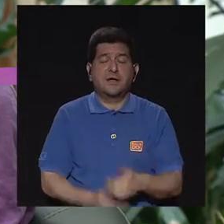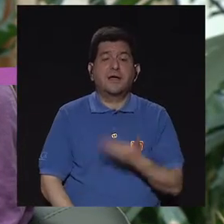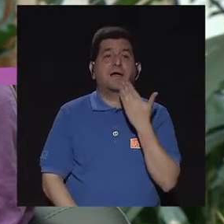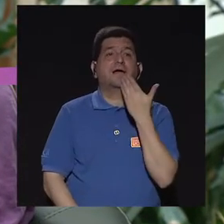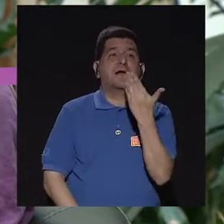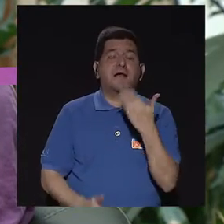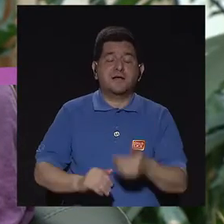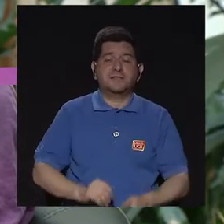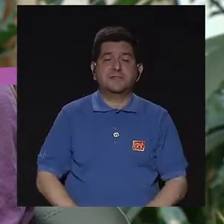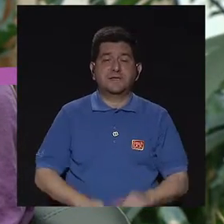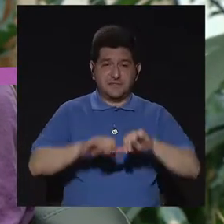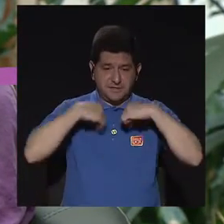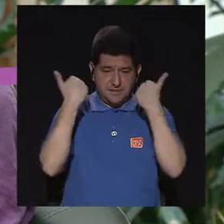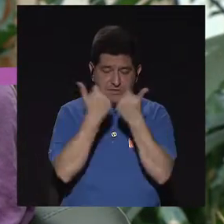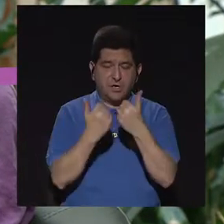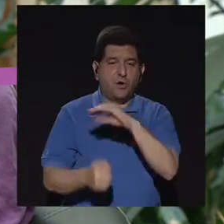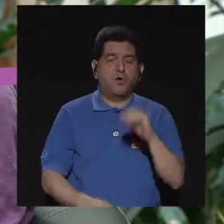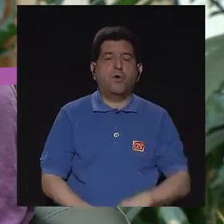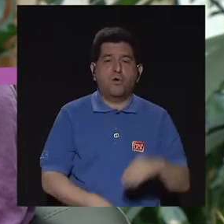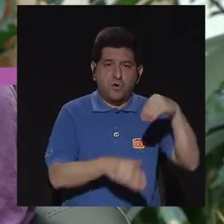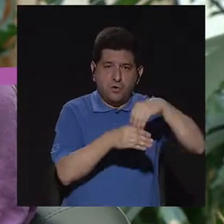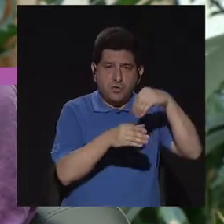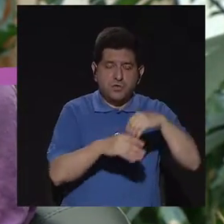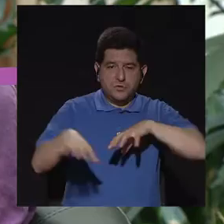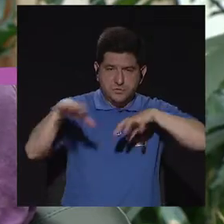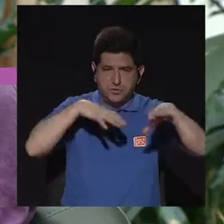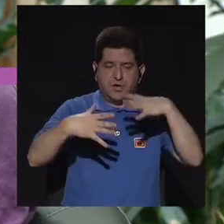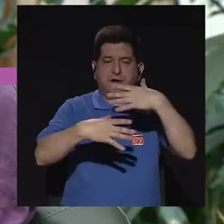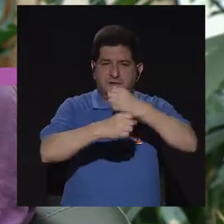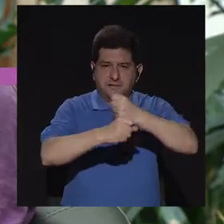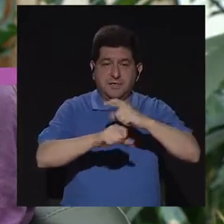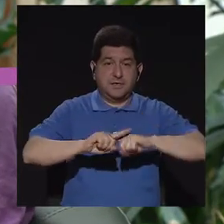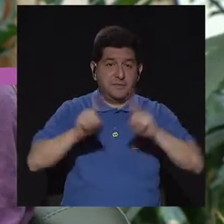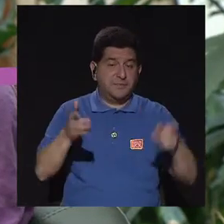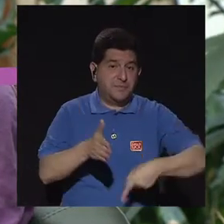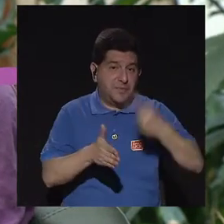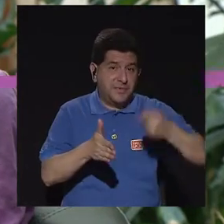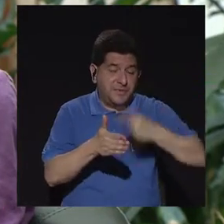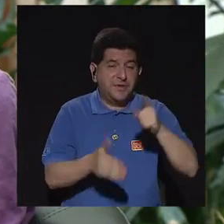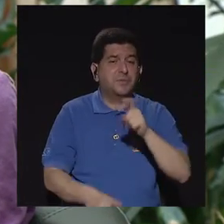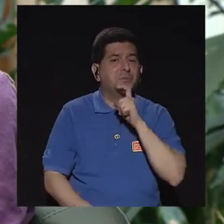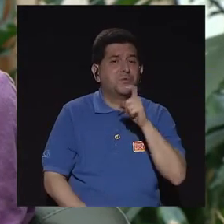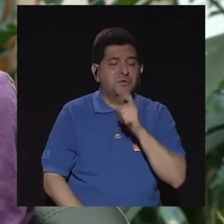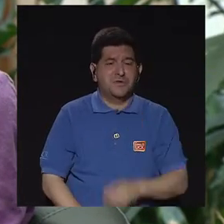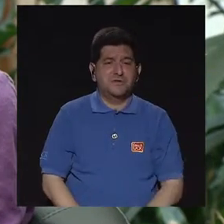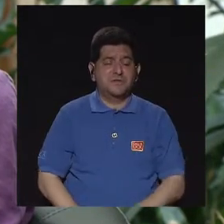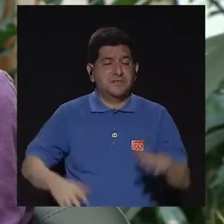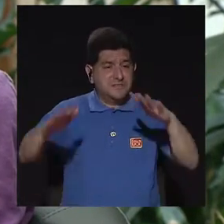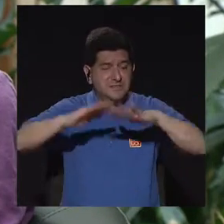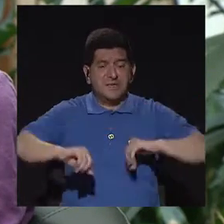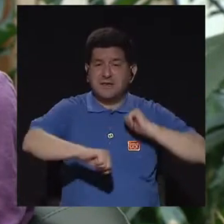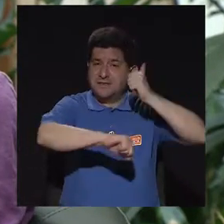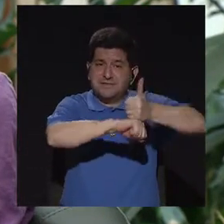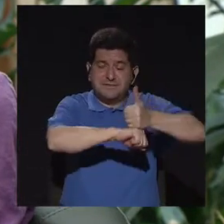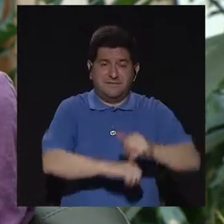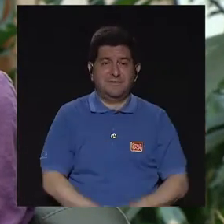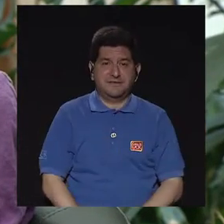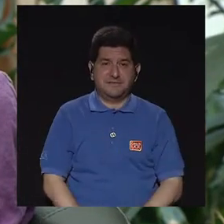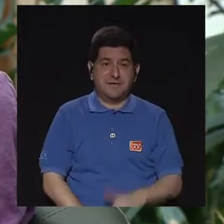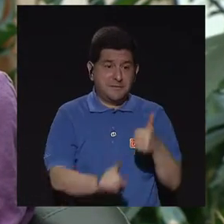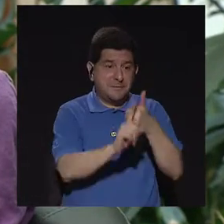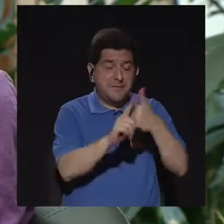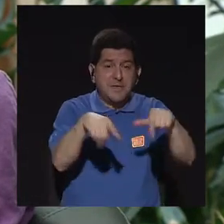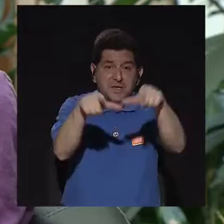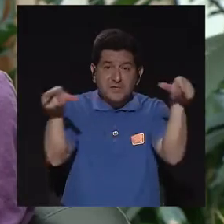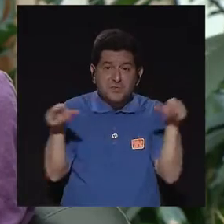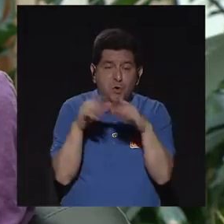una asociación y aportes que hemos conseguido en actividades que nosotros mismos realizamos. Pero muchas veces es muy complicado abrir estos espacios, porque hasta los